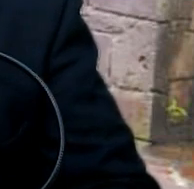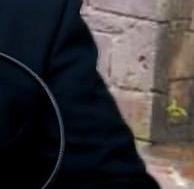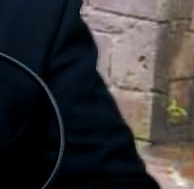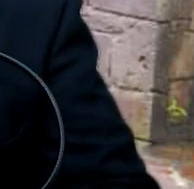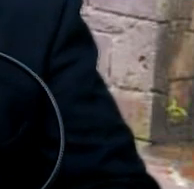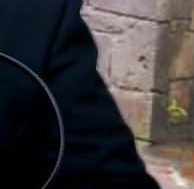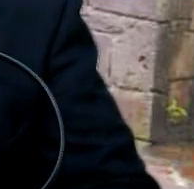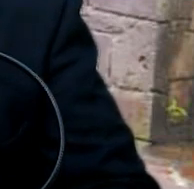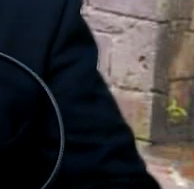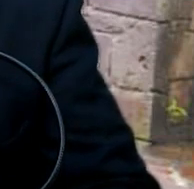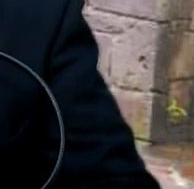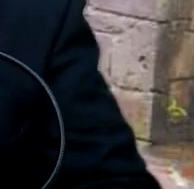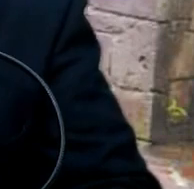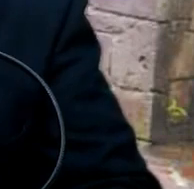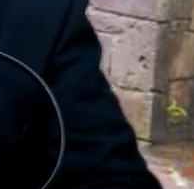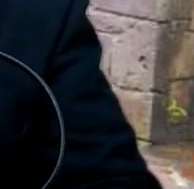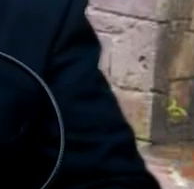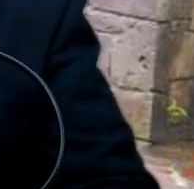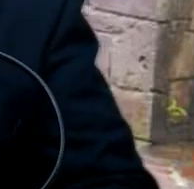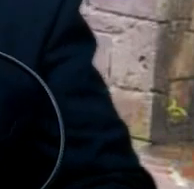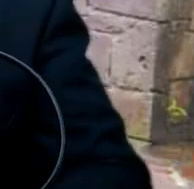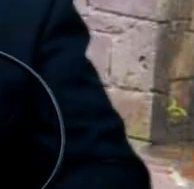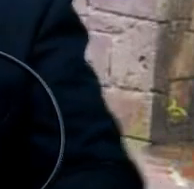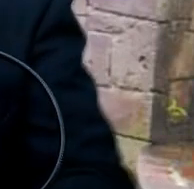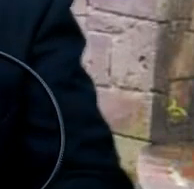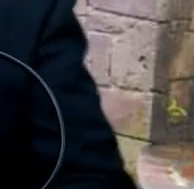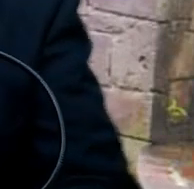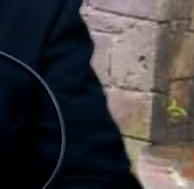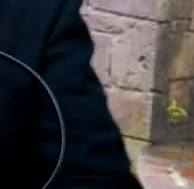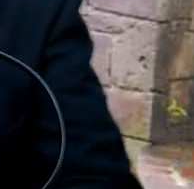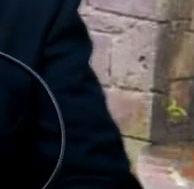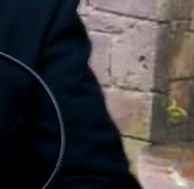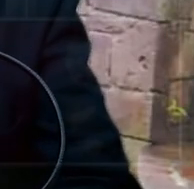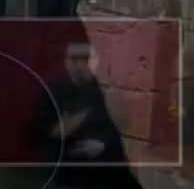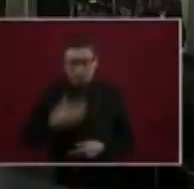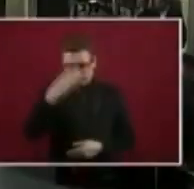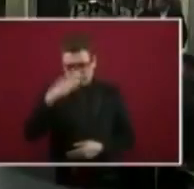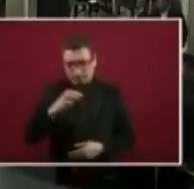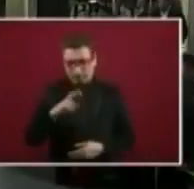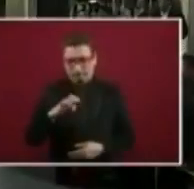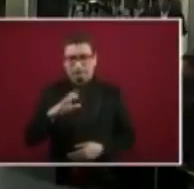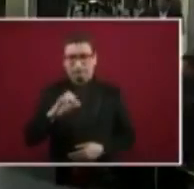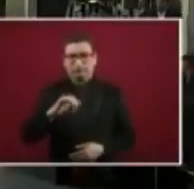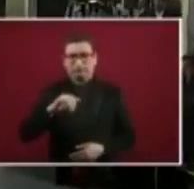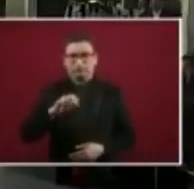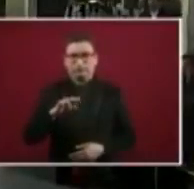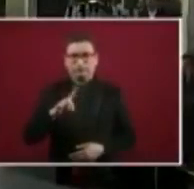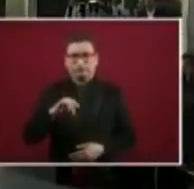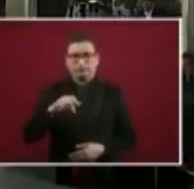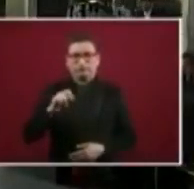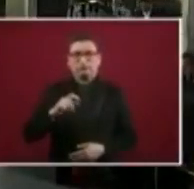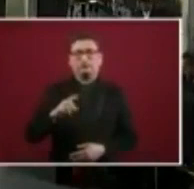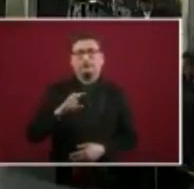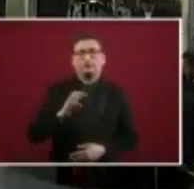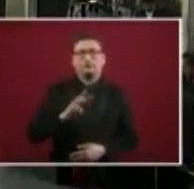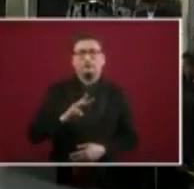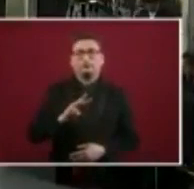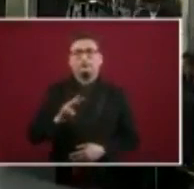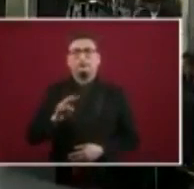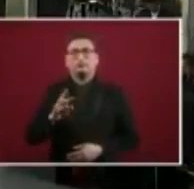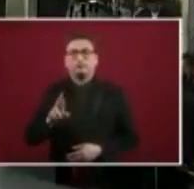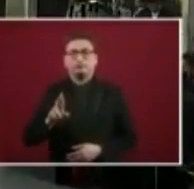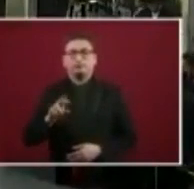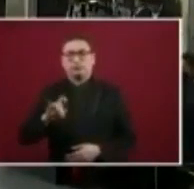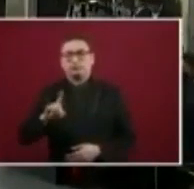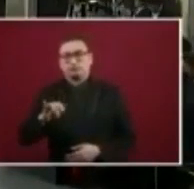cómo andan las cosas en los estados pero a ver vamos a escuchar y a ver gracias al presidente de roció jardines de w radio' pregunta al presidente en este mismo tema